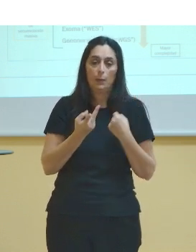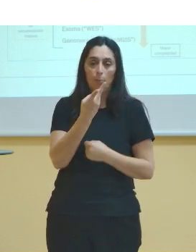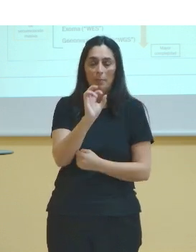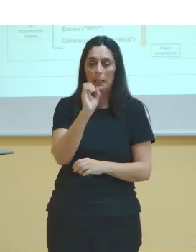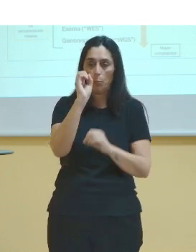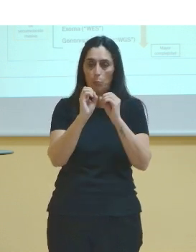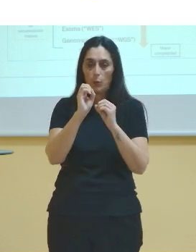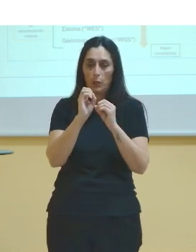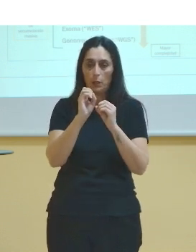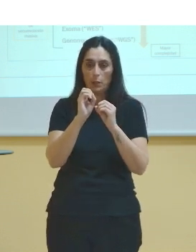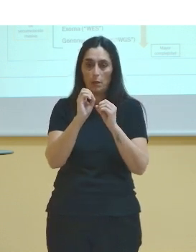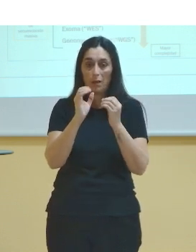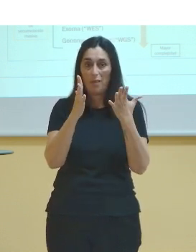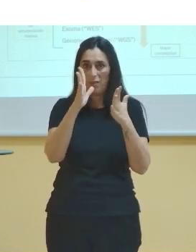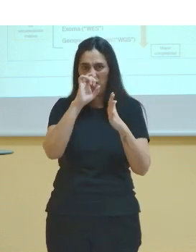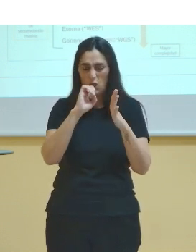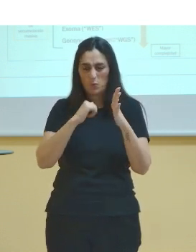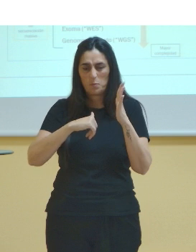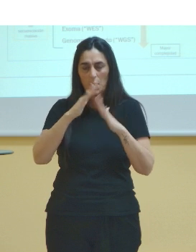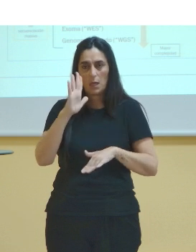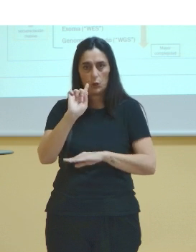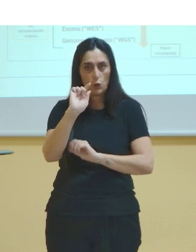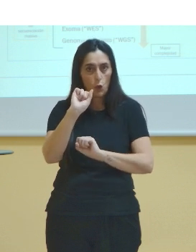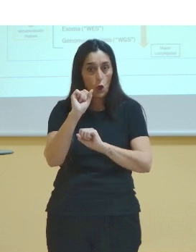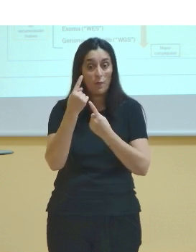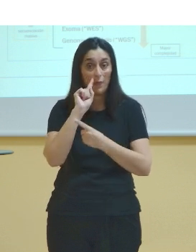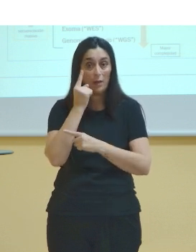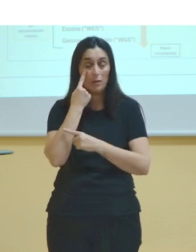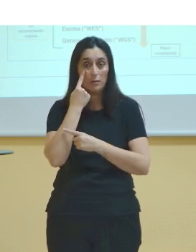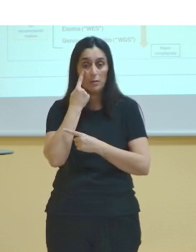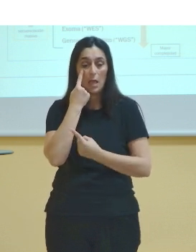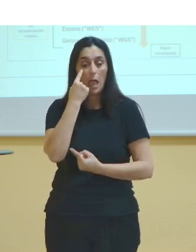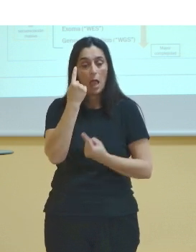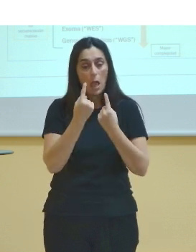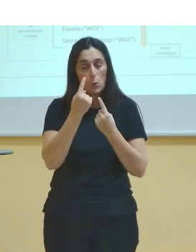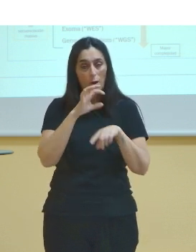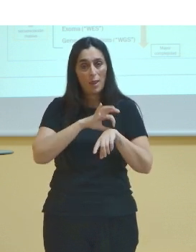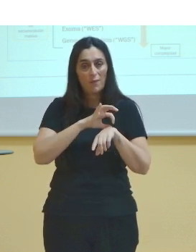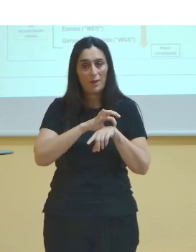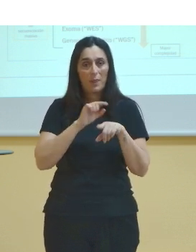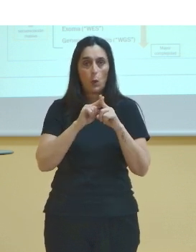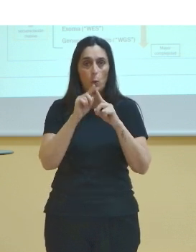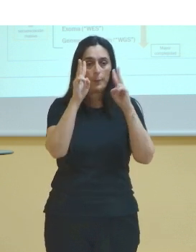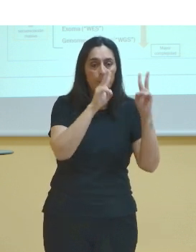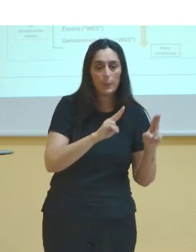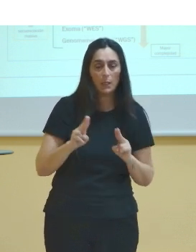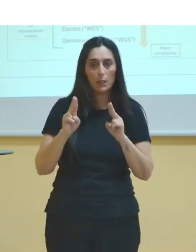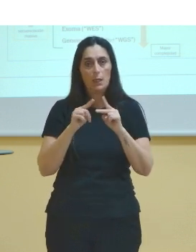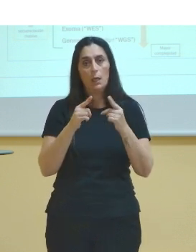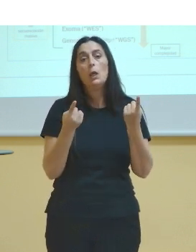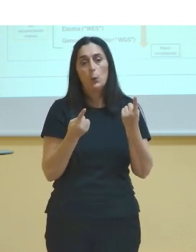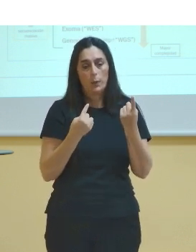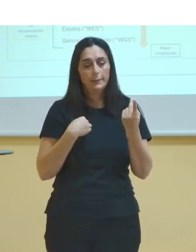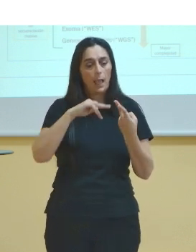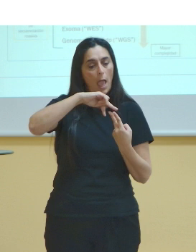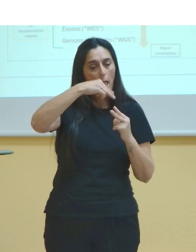20% que tarda más de 10 años. Son enfermedades que muchas de ellas han sido secuenciadas, o sea, es decir, se les ha leído el